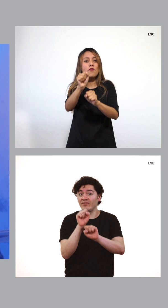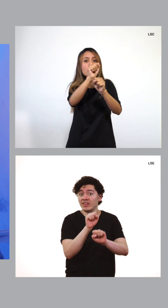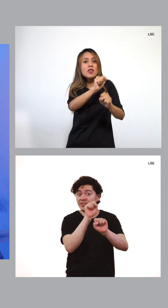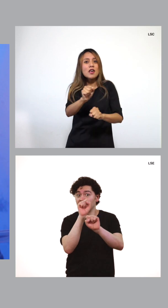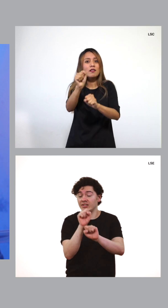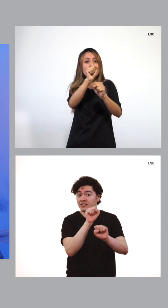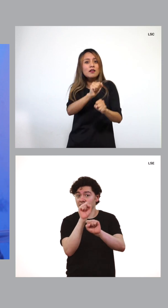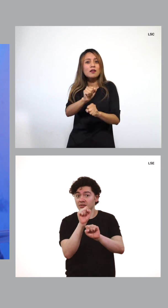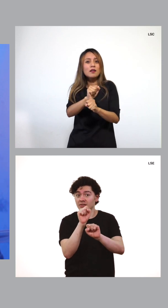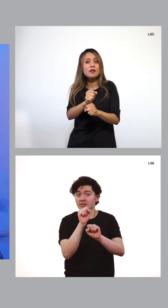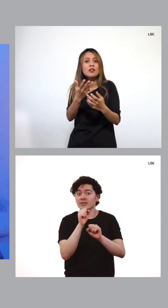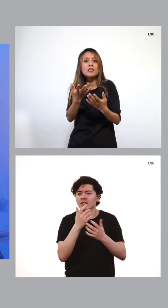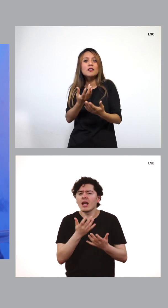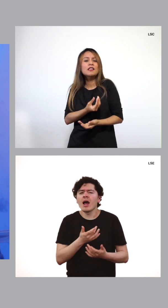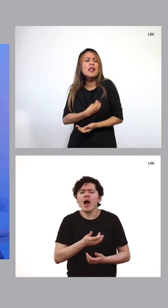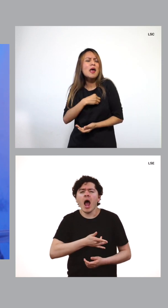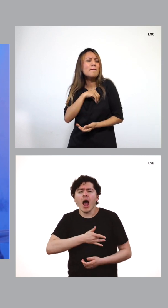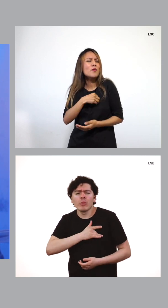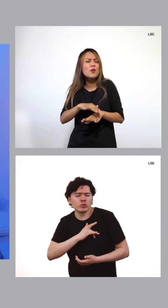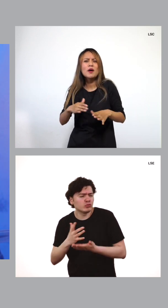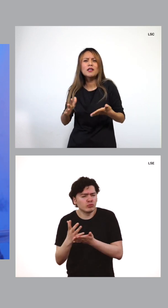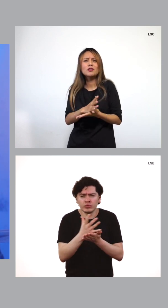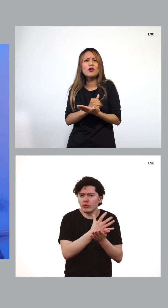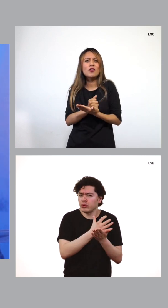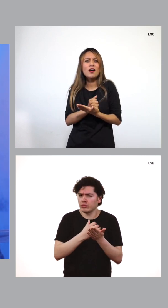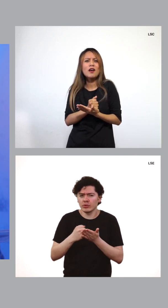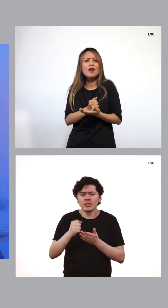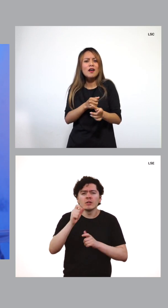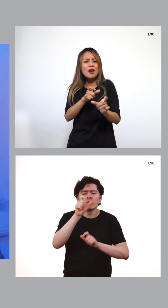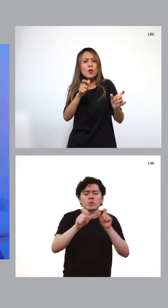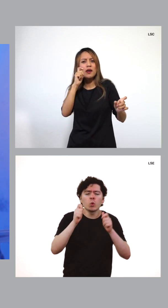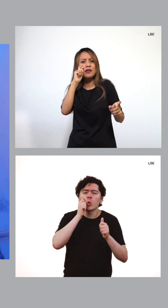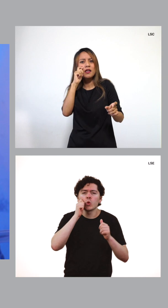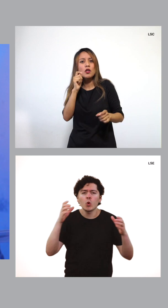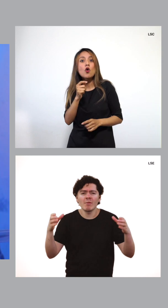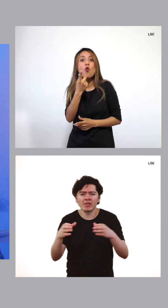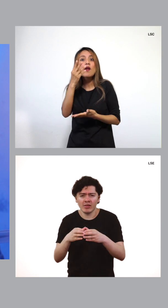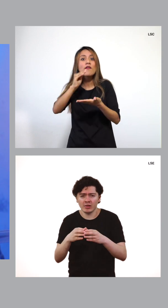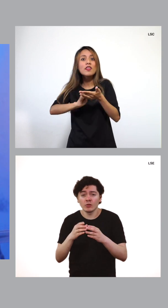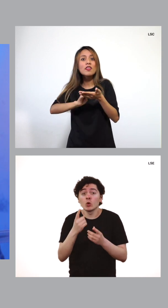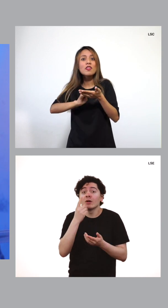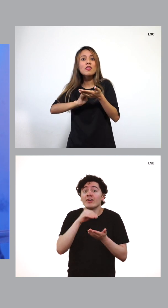a defendernos, el que es puro amor hacia nosotros, ¿sabes lo que hizo? Por una vez en la historia,